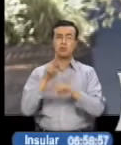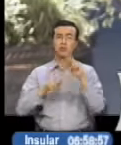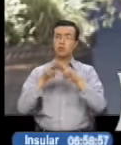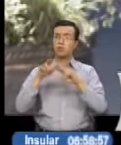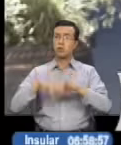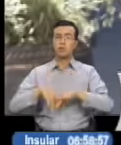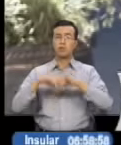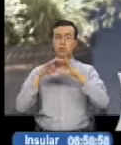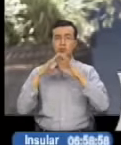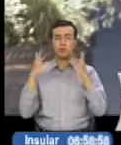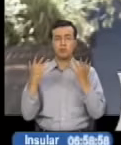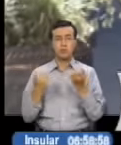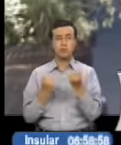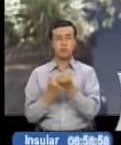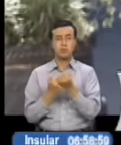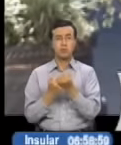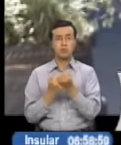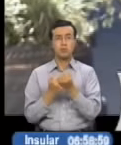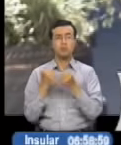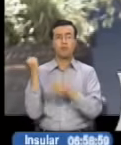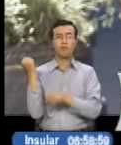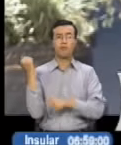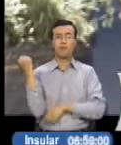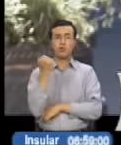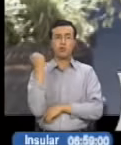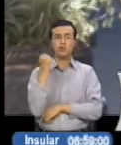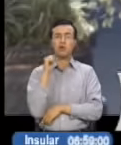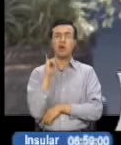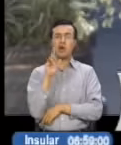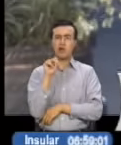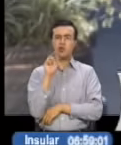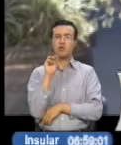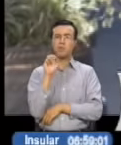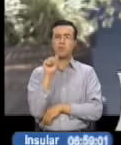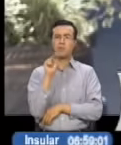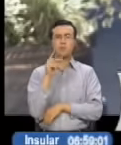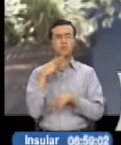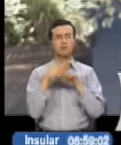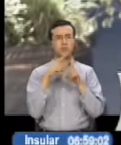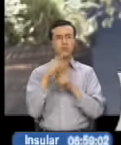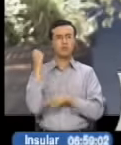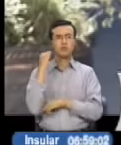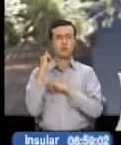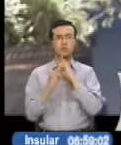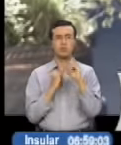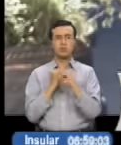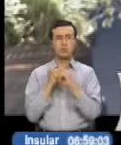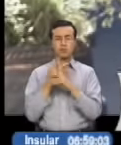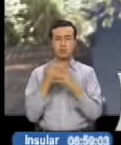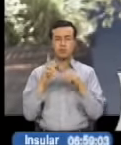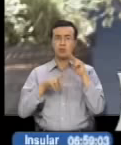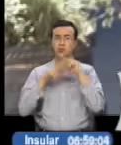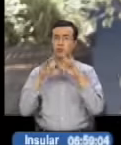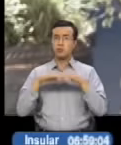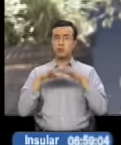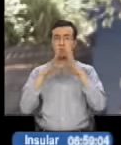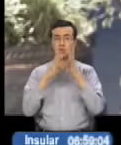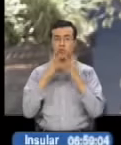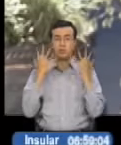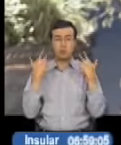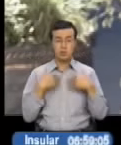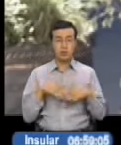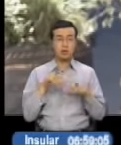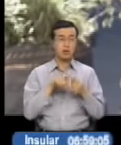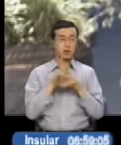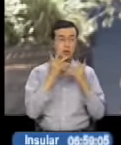que estamos llevando a cabo con la Fundación de Ironman y otra organización internacional también que se llama Race to Rebuild. El día después de la carrera vamos